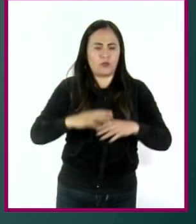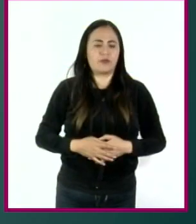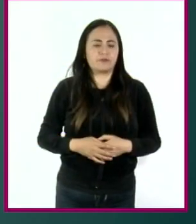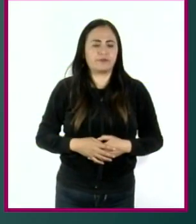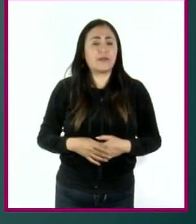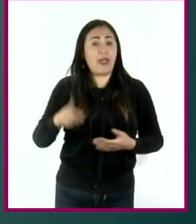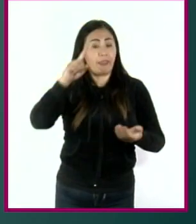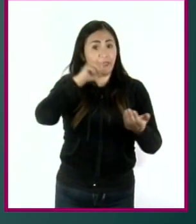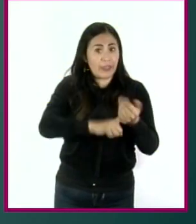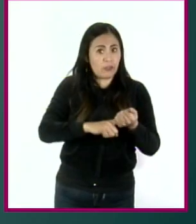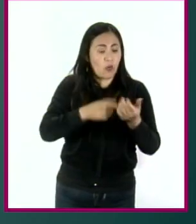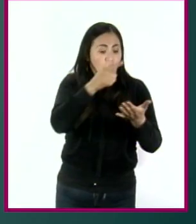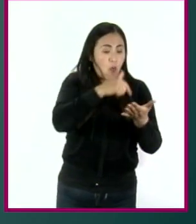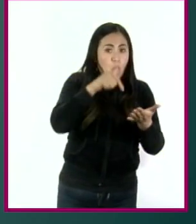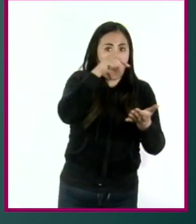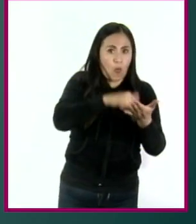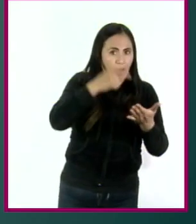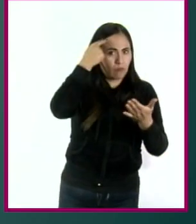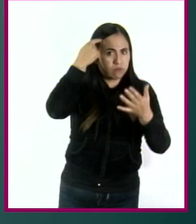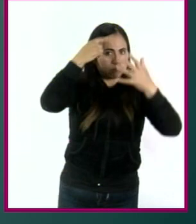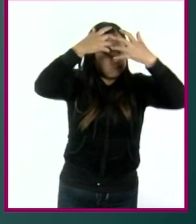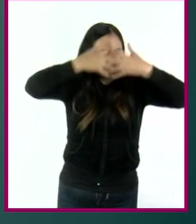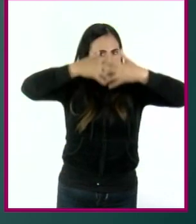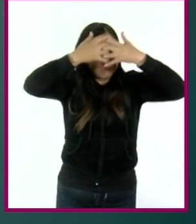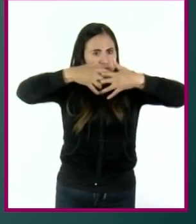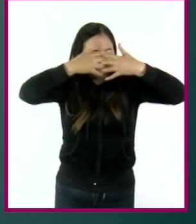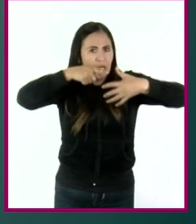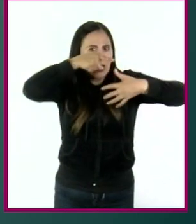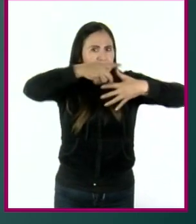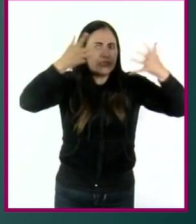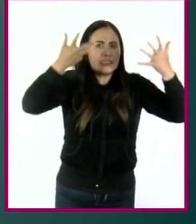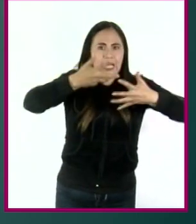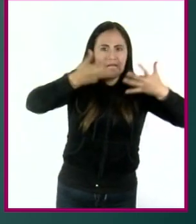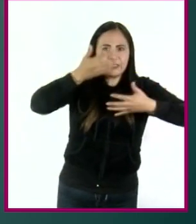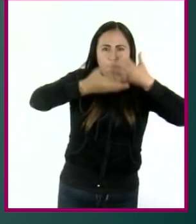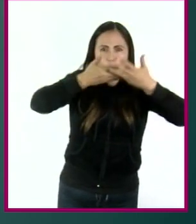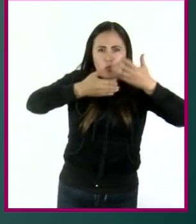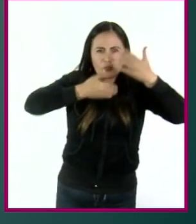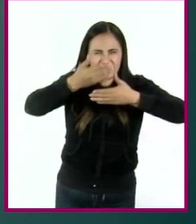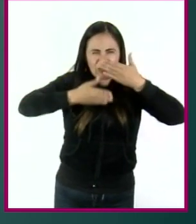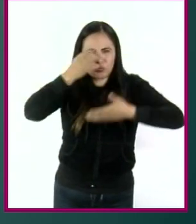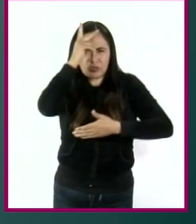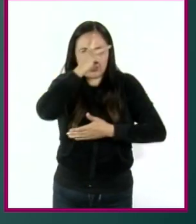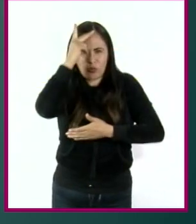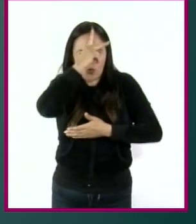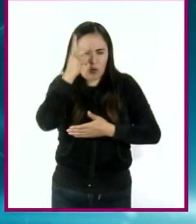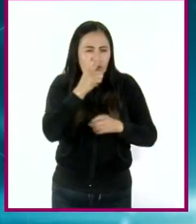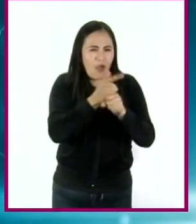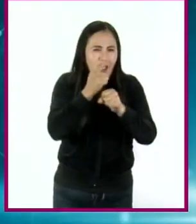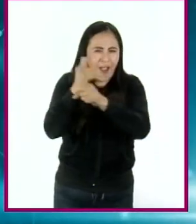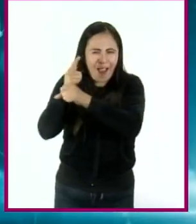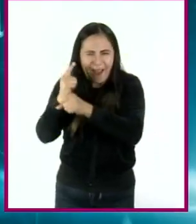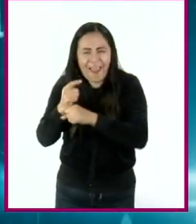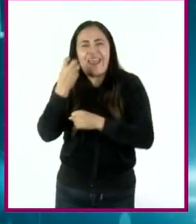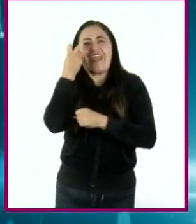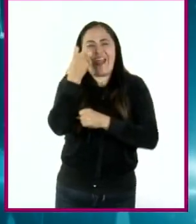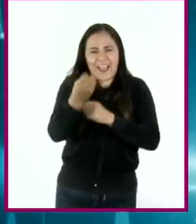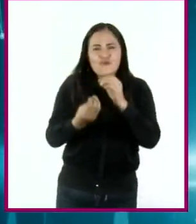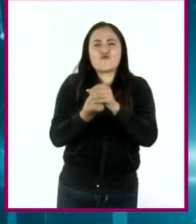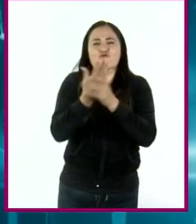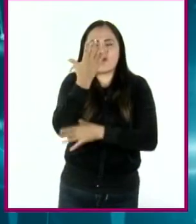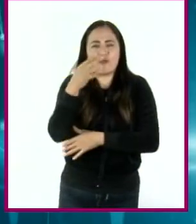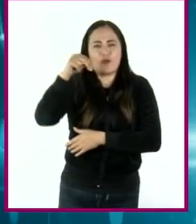en el cerebro donde se llevan a cabo algunas funciones y procesos psicológicos, llegando así la